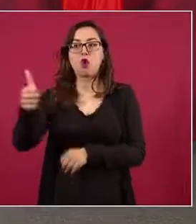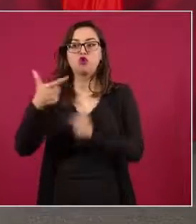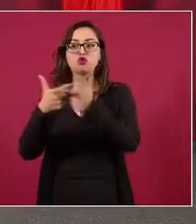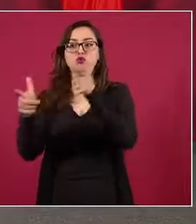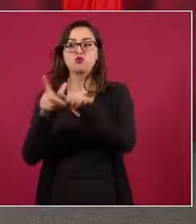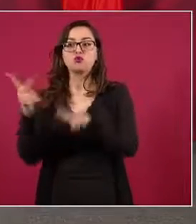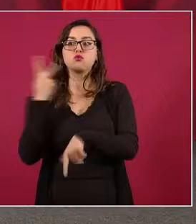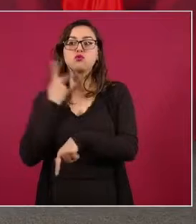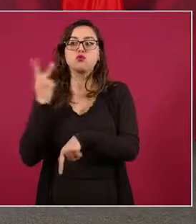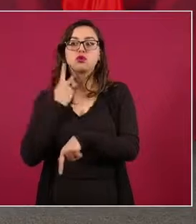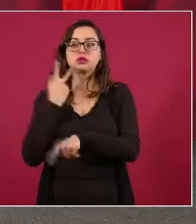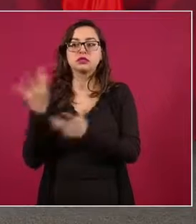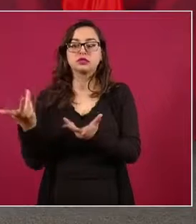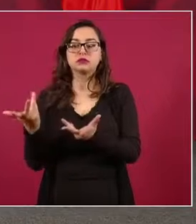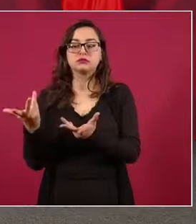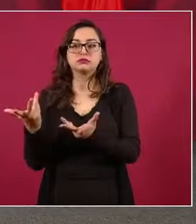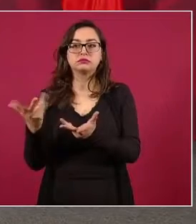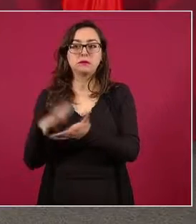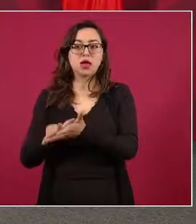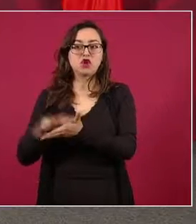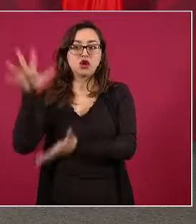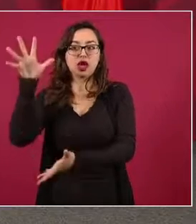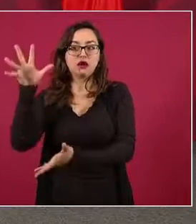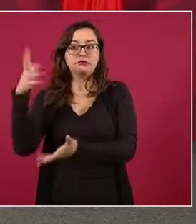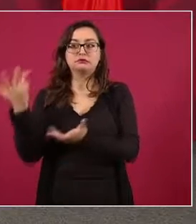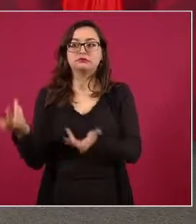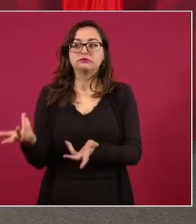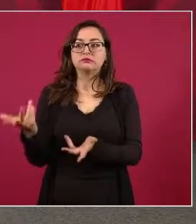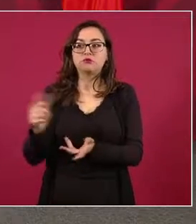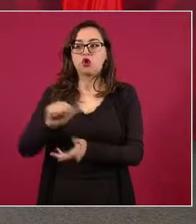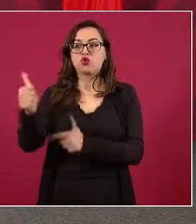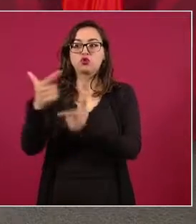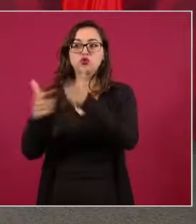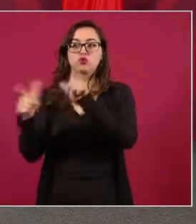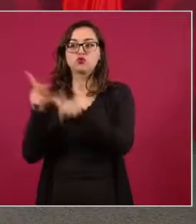el periodo neoliberal, pero que no les alcanzó del todo,